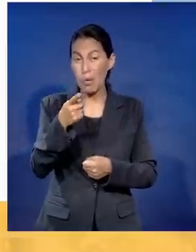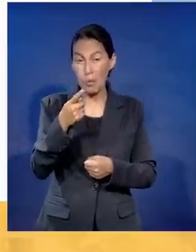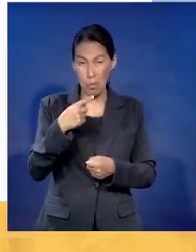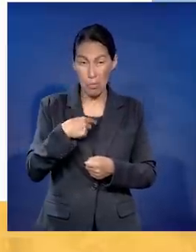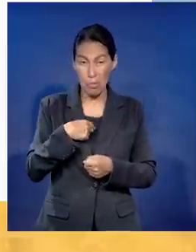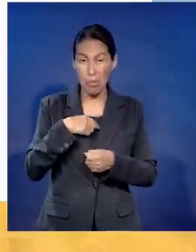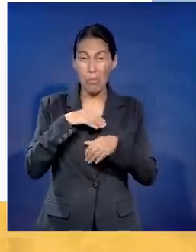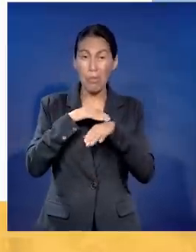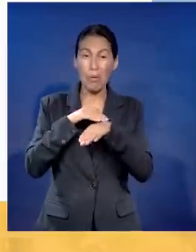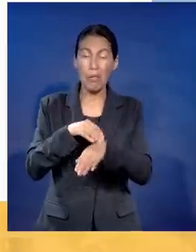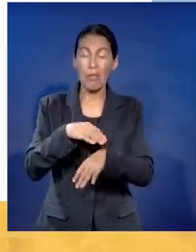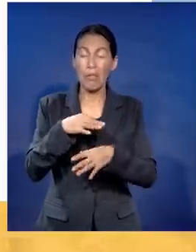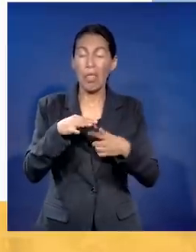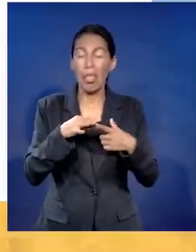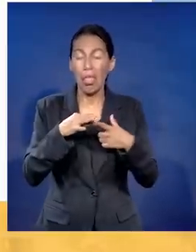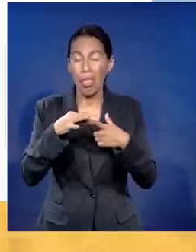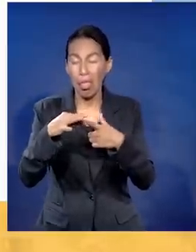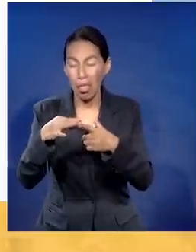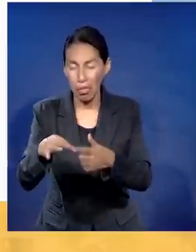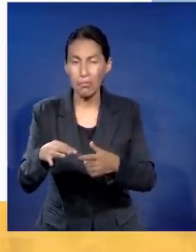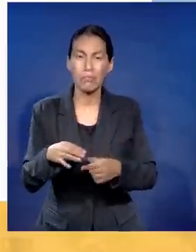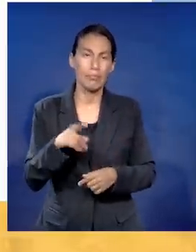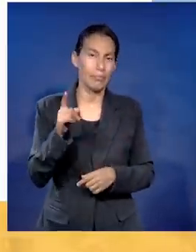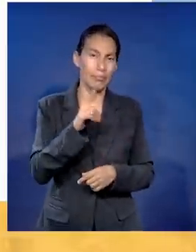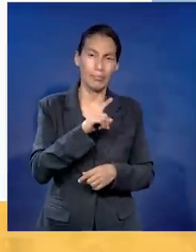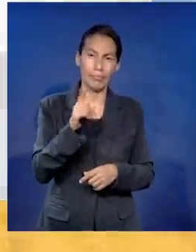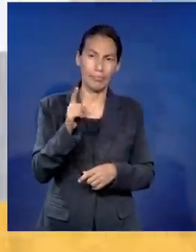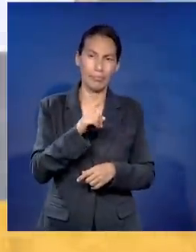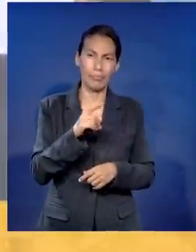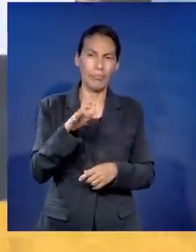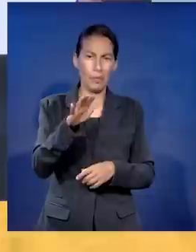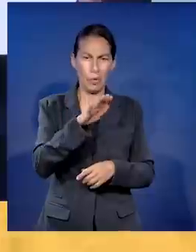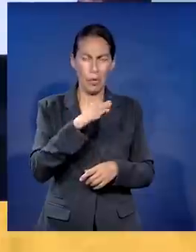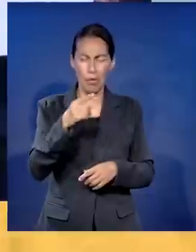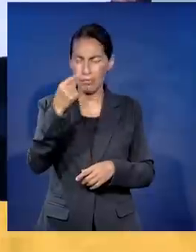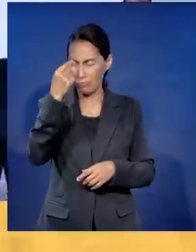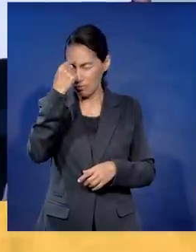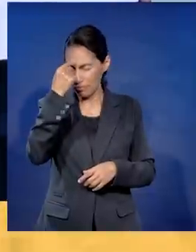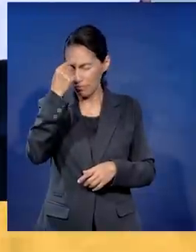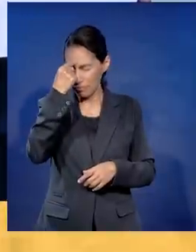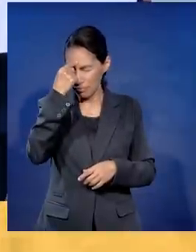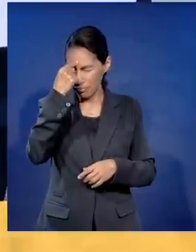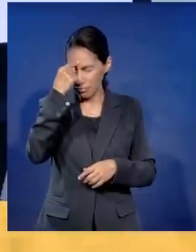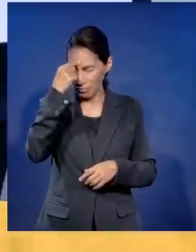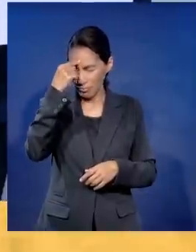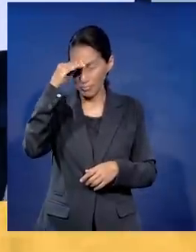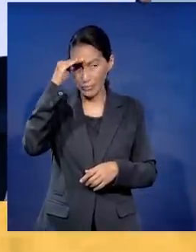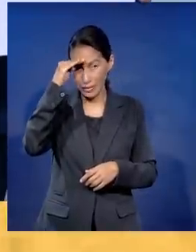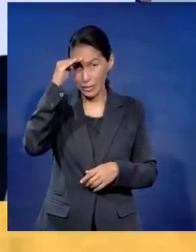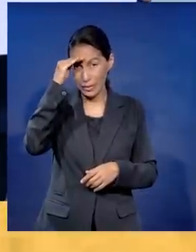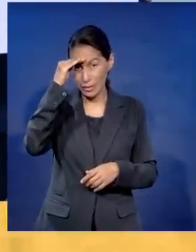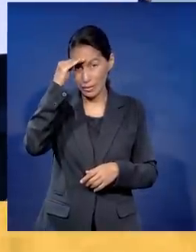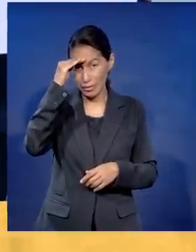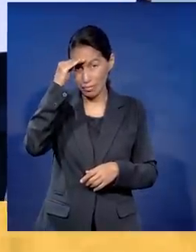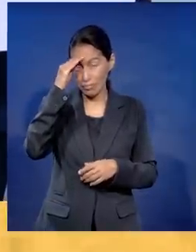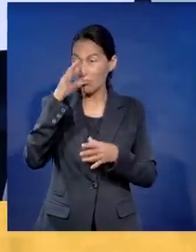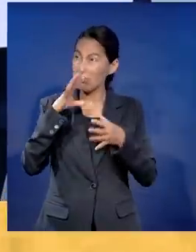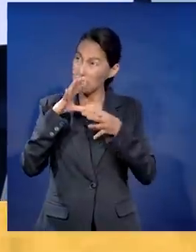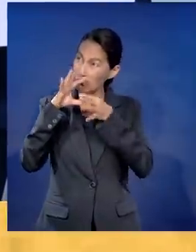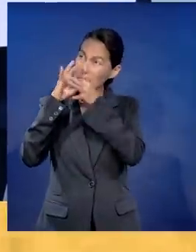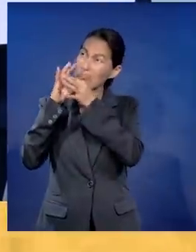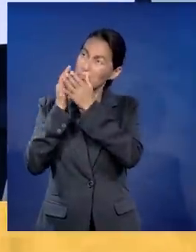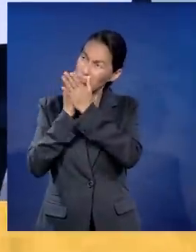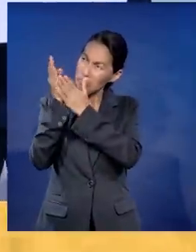quiero que me sigas como un borreguito que no sabe dónde ir y sigue nada más por seguir no razonemos usa tu facultad